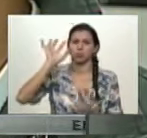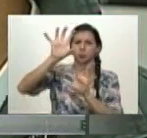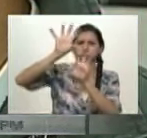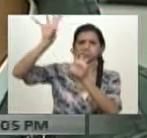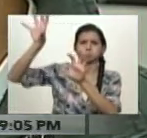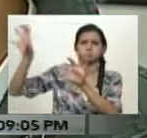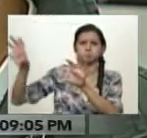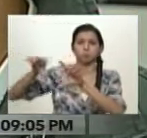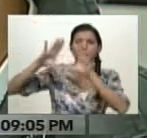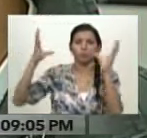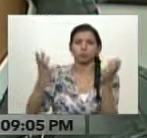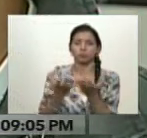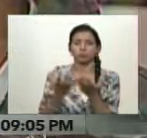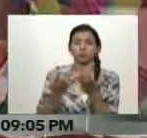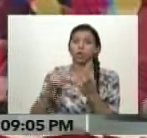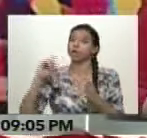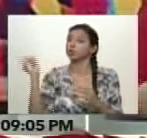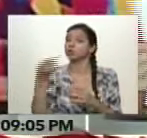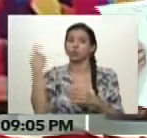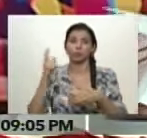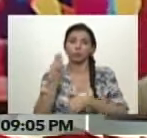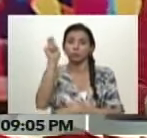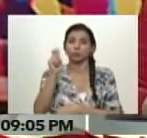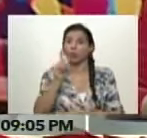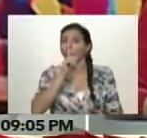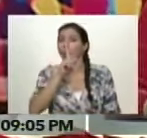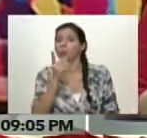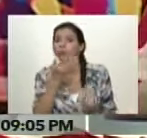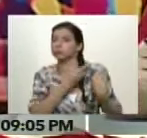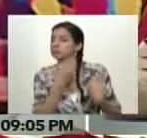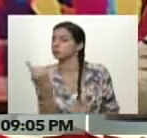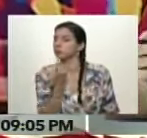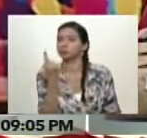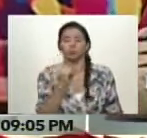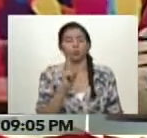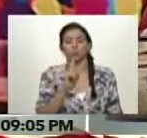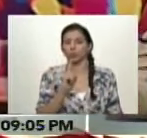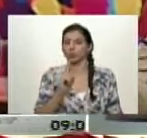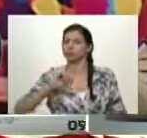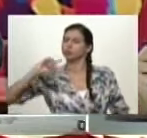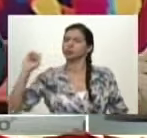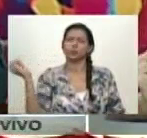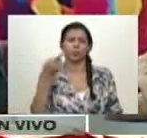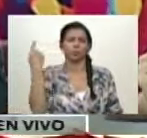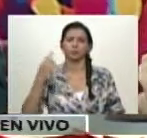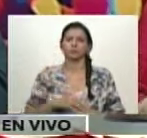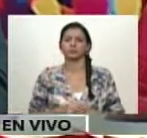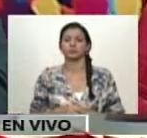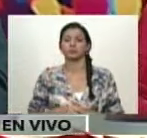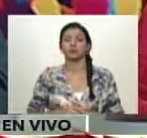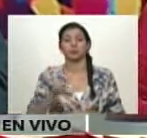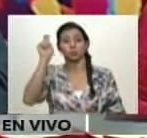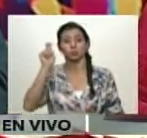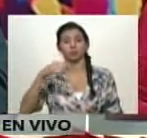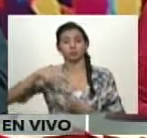Todos los parlamentarios, eso no es una tarea de uno, todos. Hay que distribuir el Bloque de la